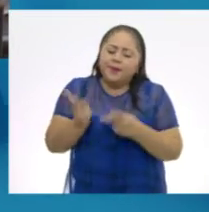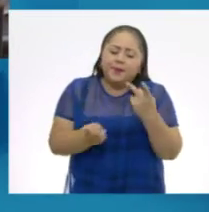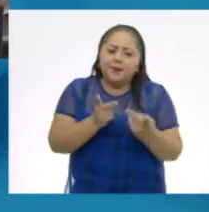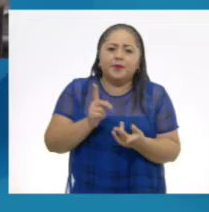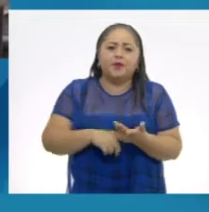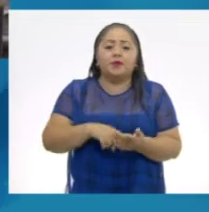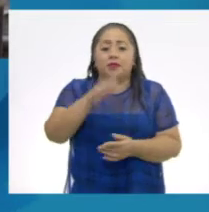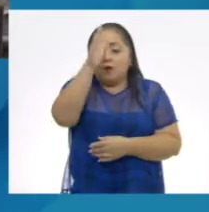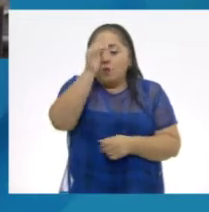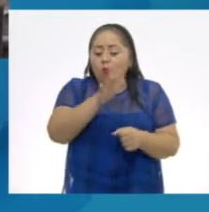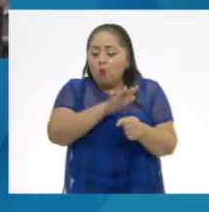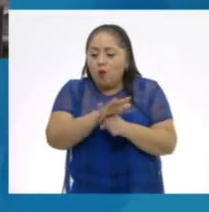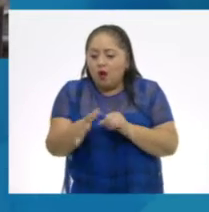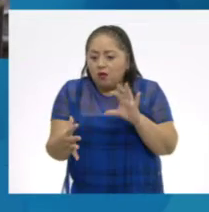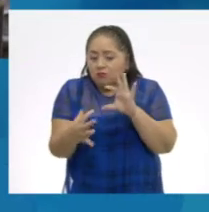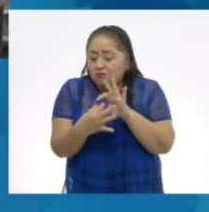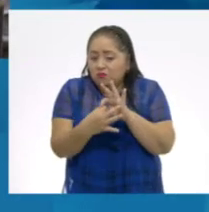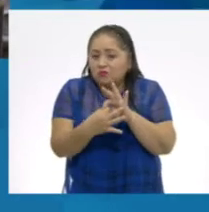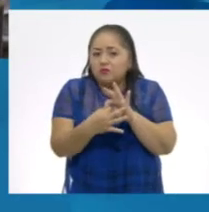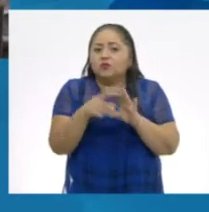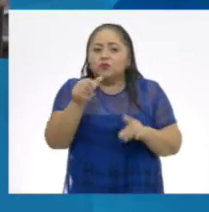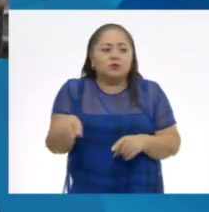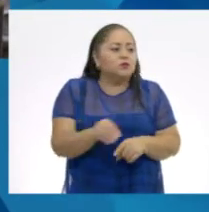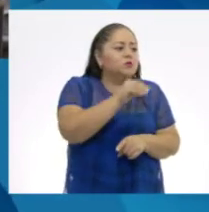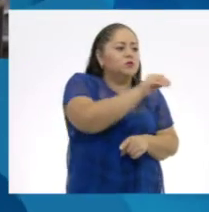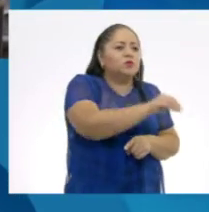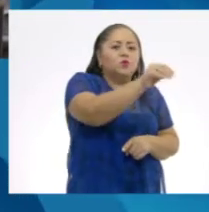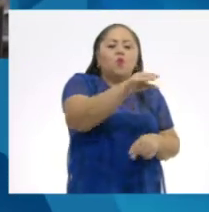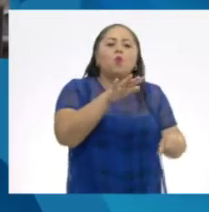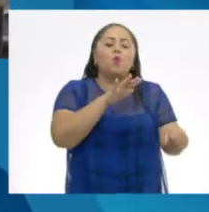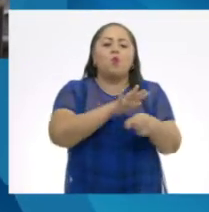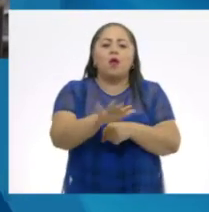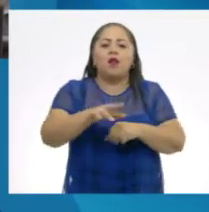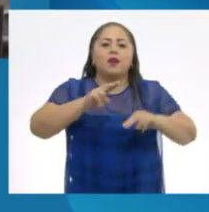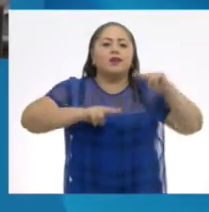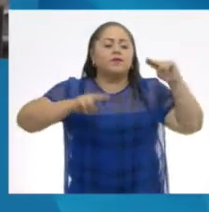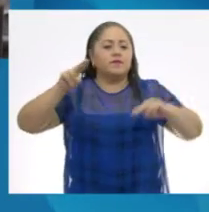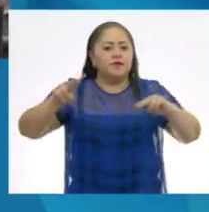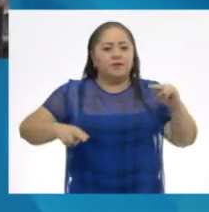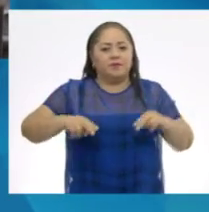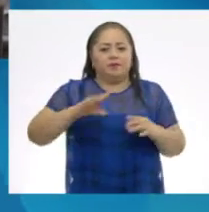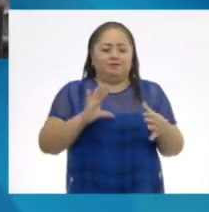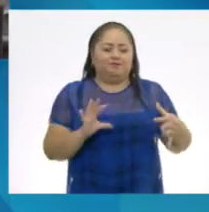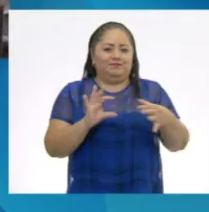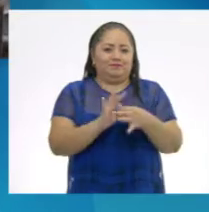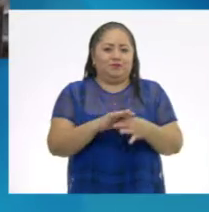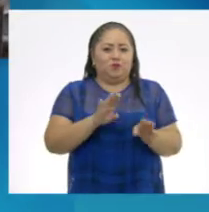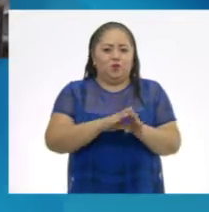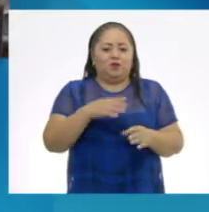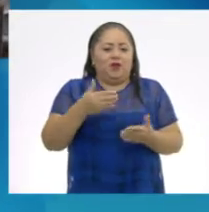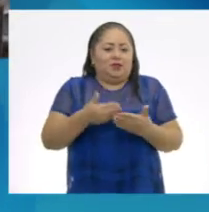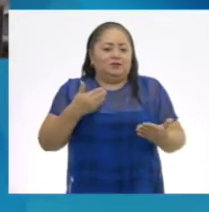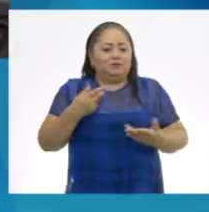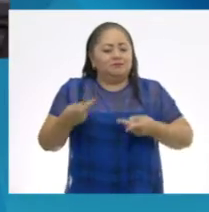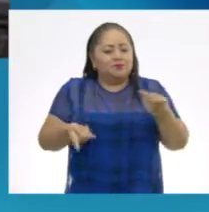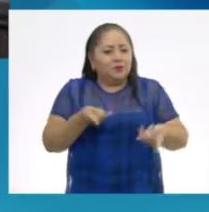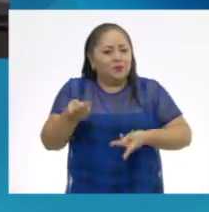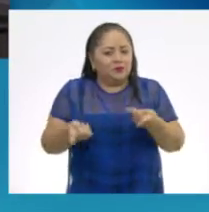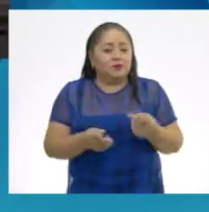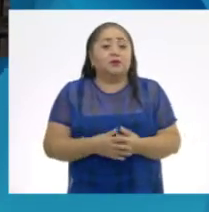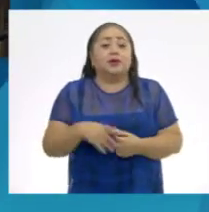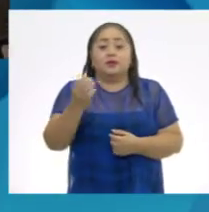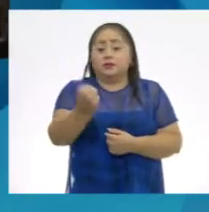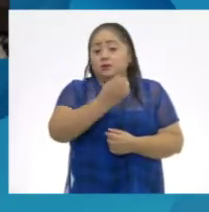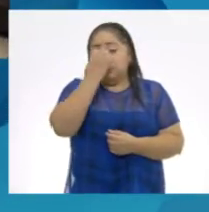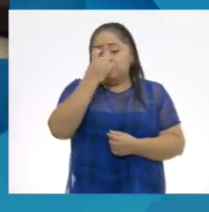de acuerdo al diagnóstico se acomodan en el lugar, en el nivel de acuerdo a que arroje el diagnóstico. En